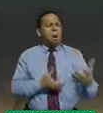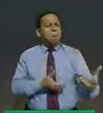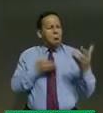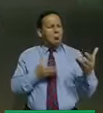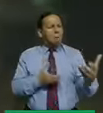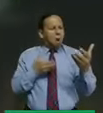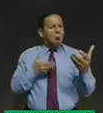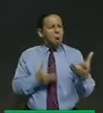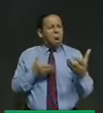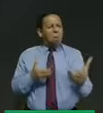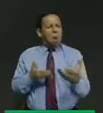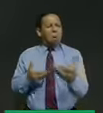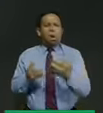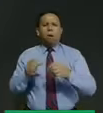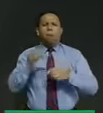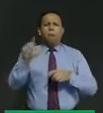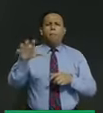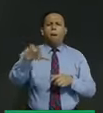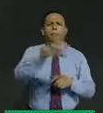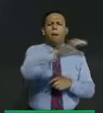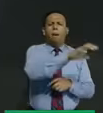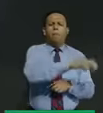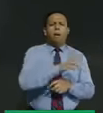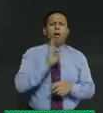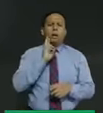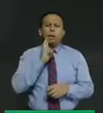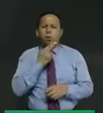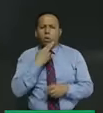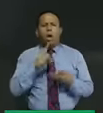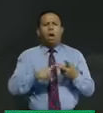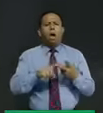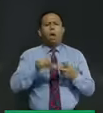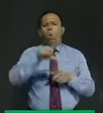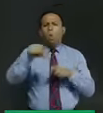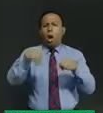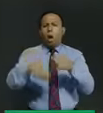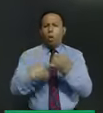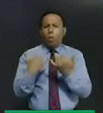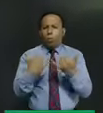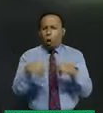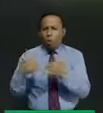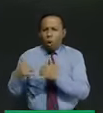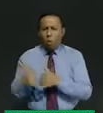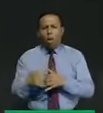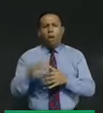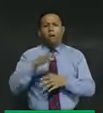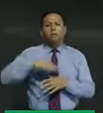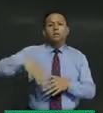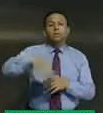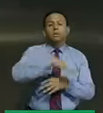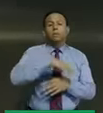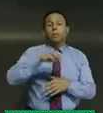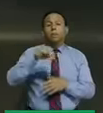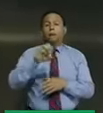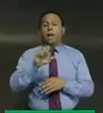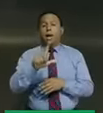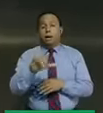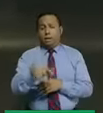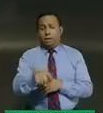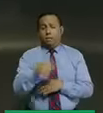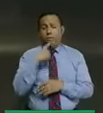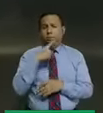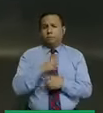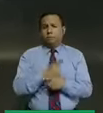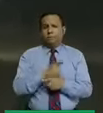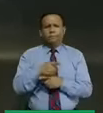indiscriminadamente en varios lugares, incluidos un restaurante y una sala de bolos en la ciudad de Lewiston, en el estado de Maine. Según las